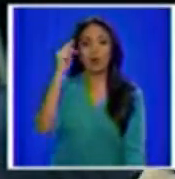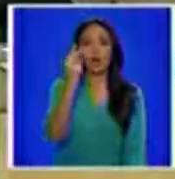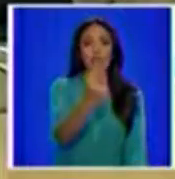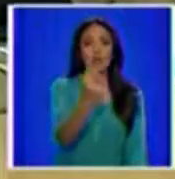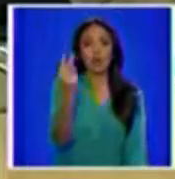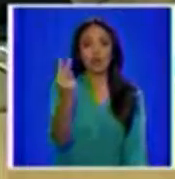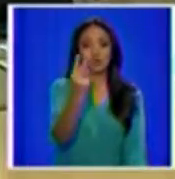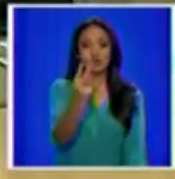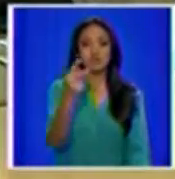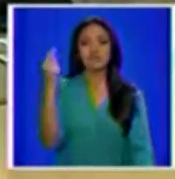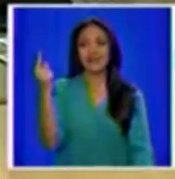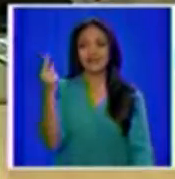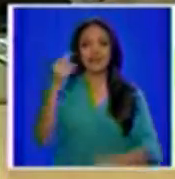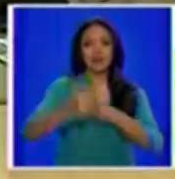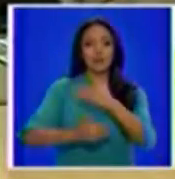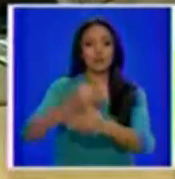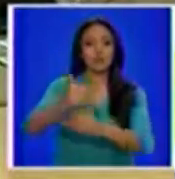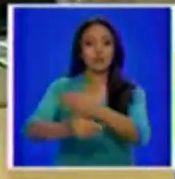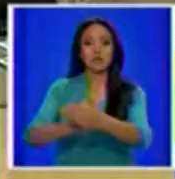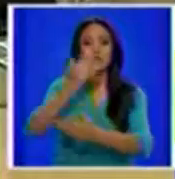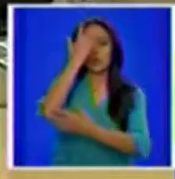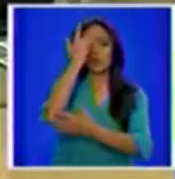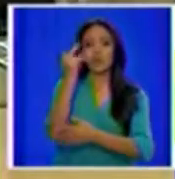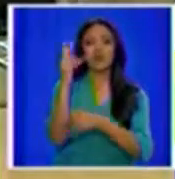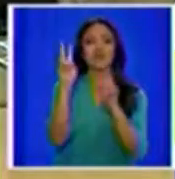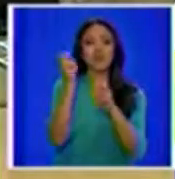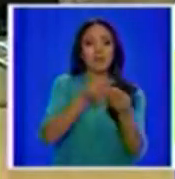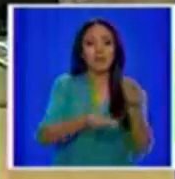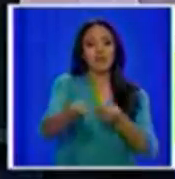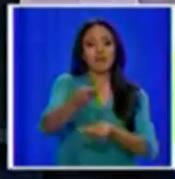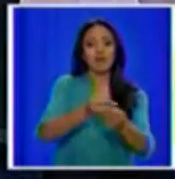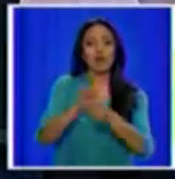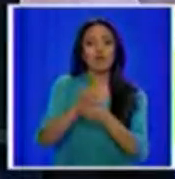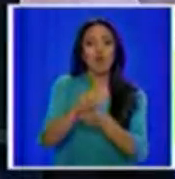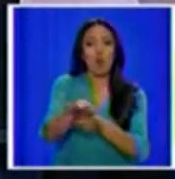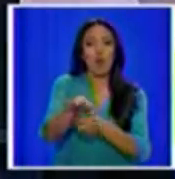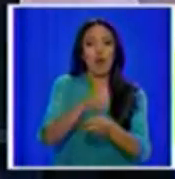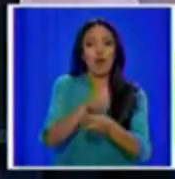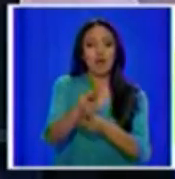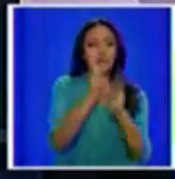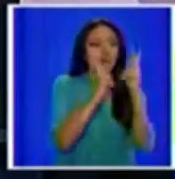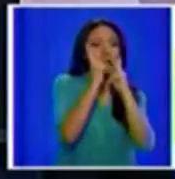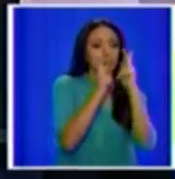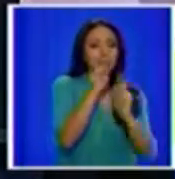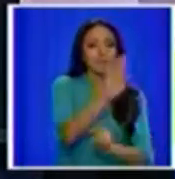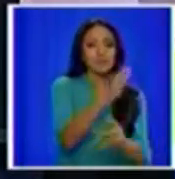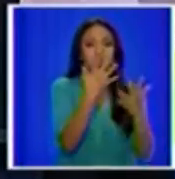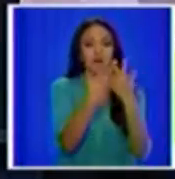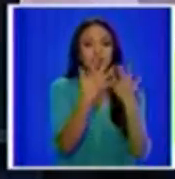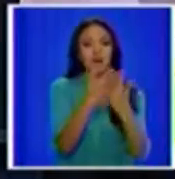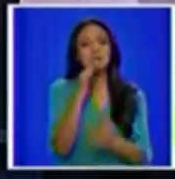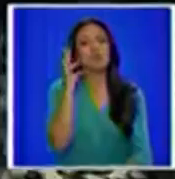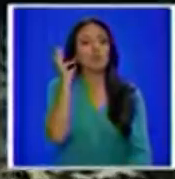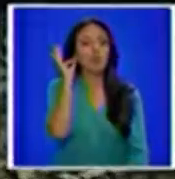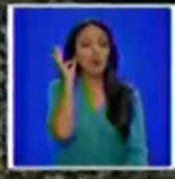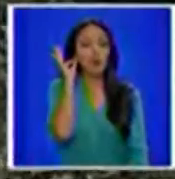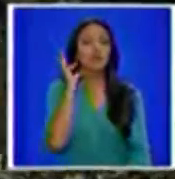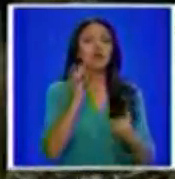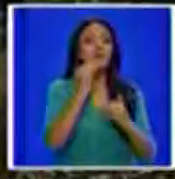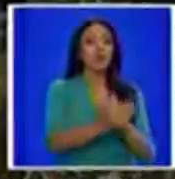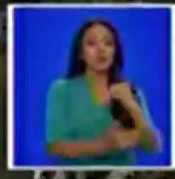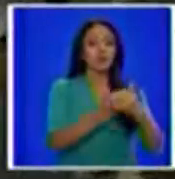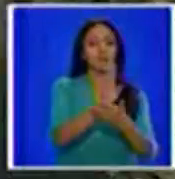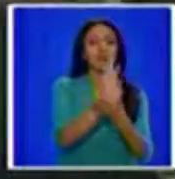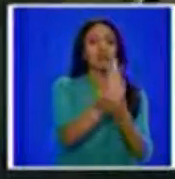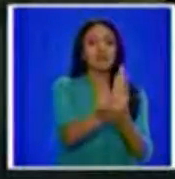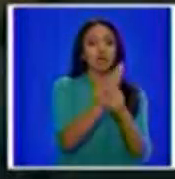Cadena, son procesadas por supuesta oferta de tráfico de influencias, al haber visitado en la cárcel a Diana Falcón, procesada y testigo